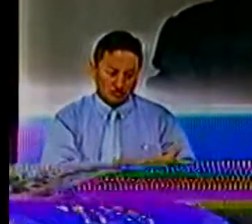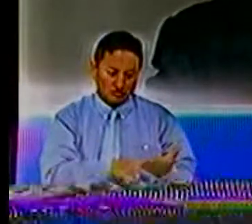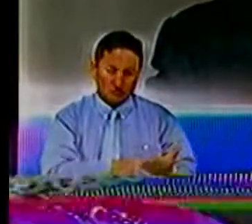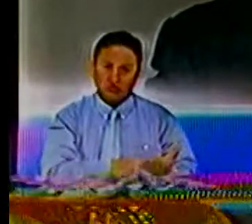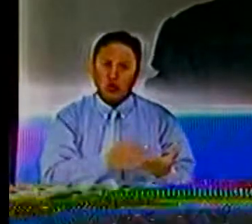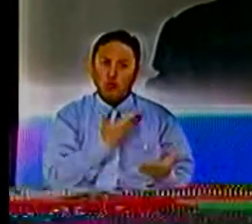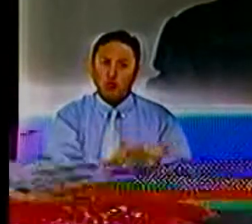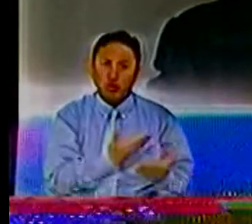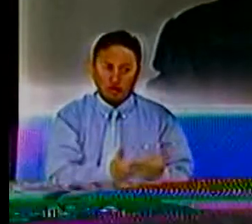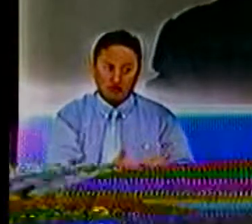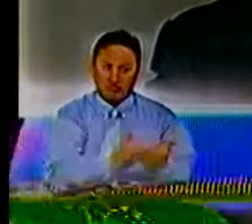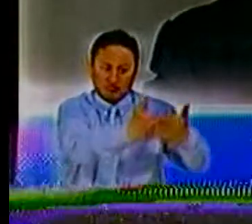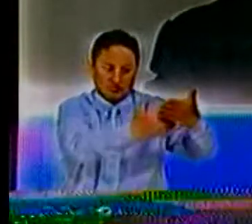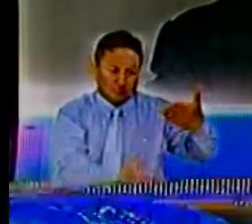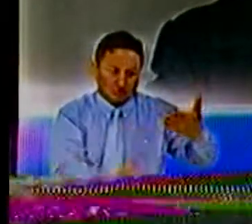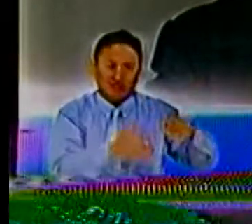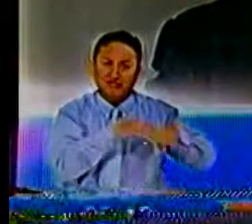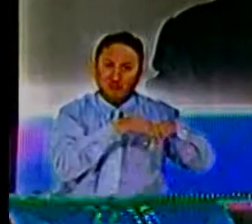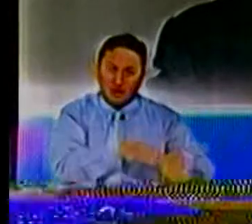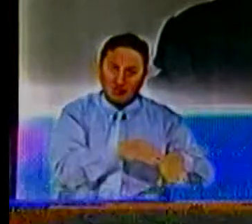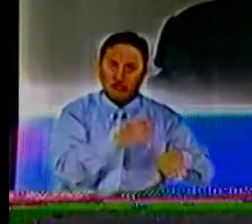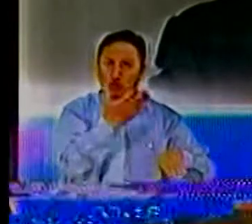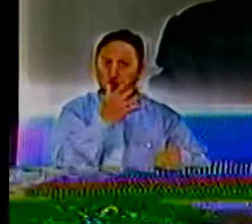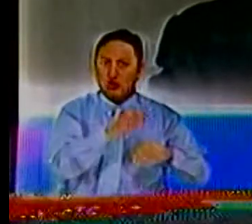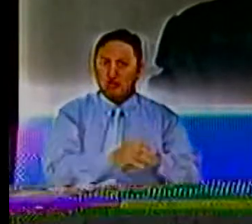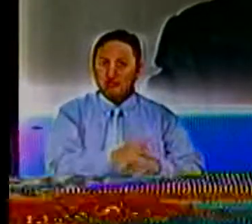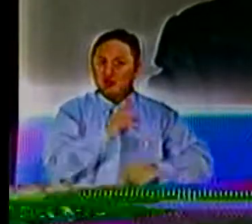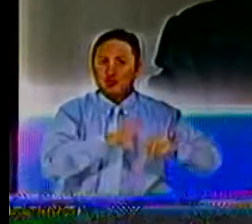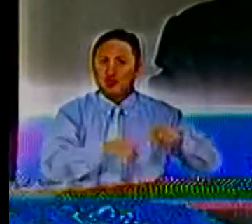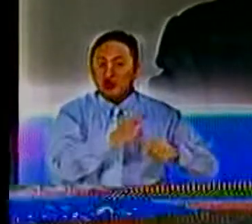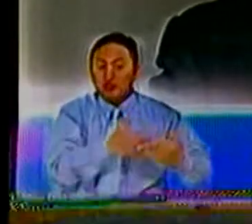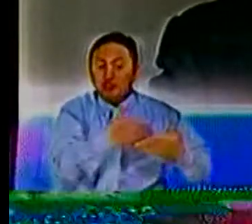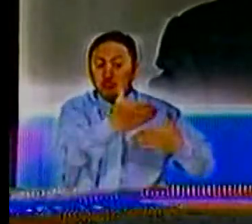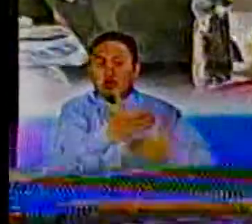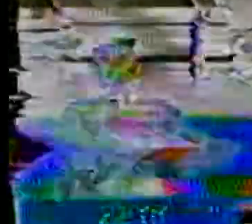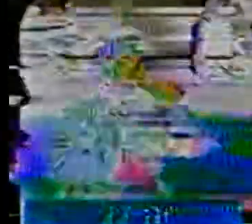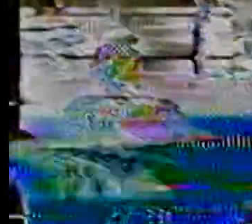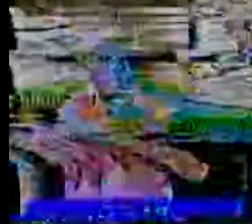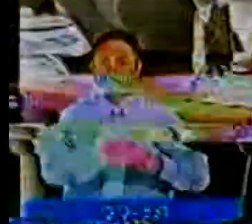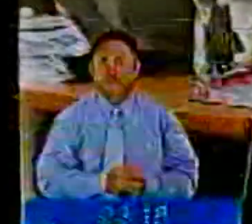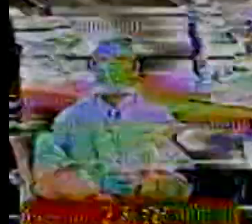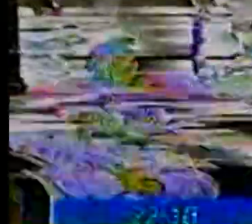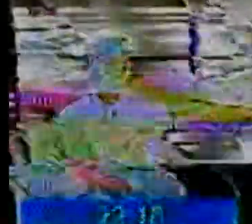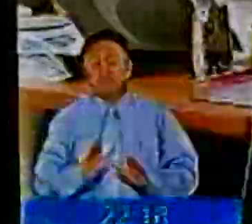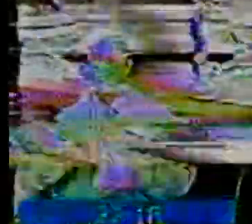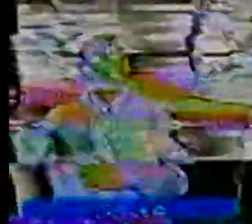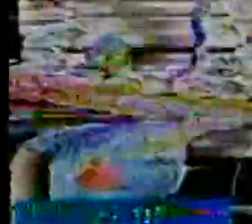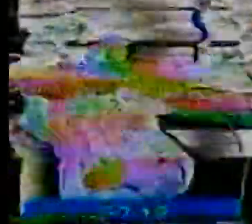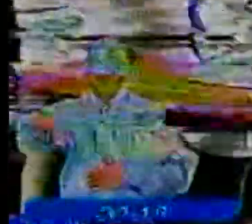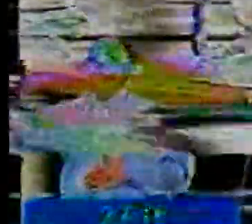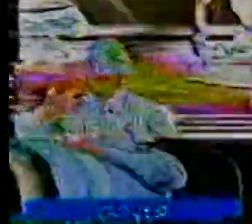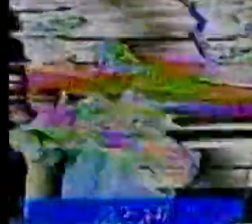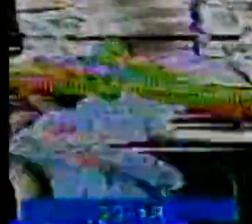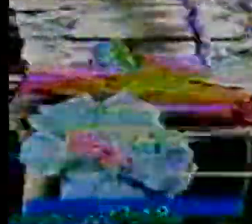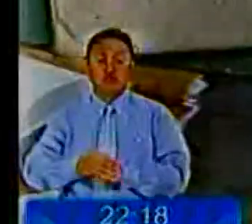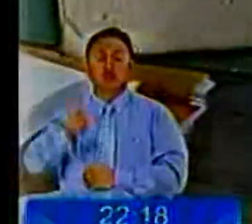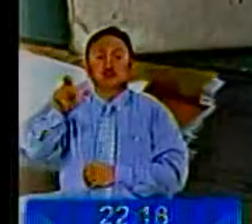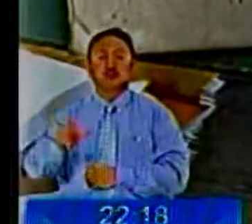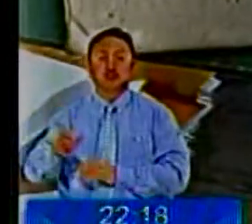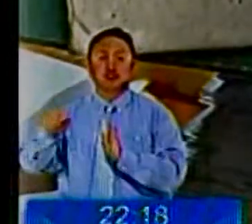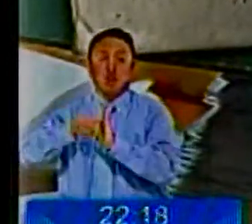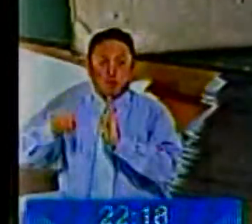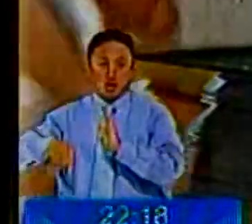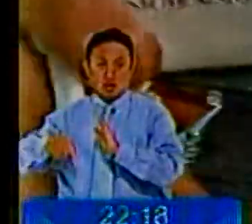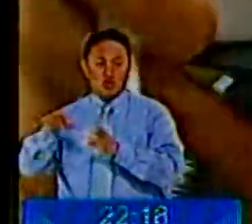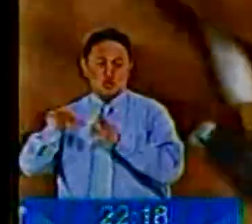elementos necesarísimos, sustanciales, para poder llegar a esto a una etapa de juicio. Se prevé que este miércoles culminen las intervenciones de los abogados